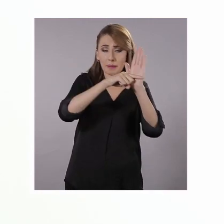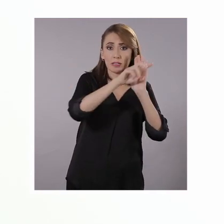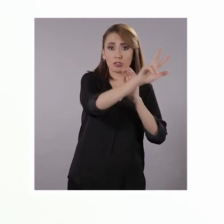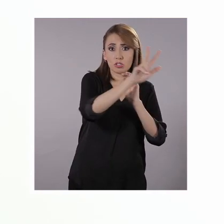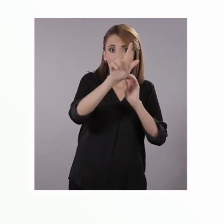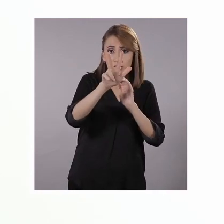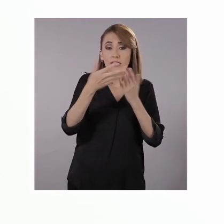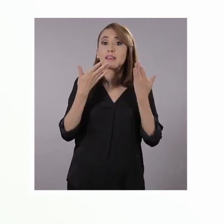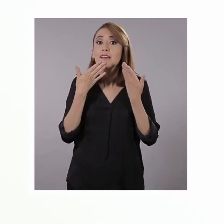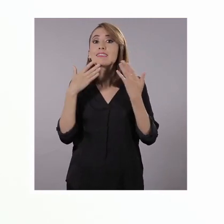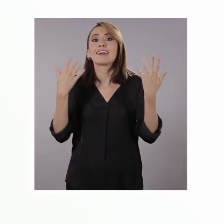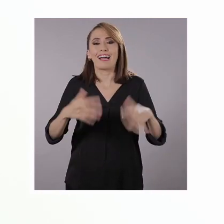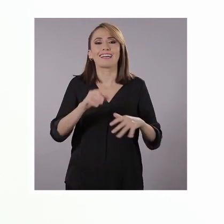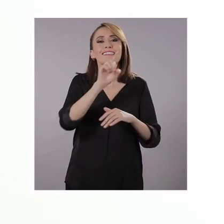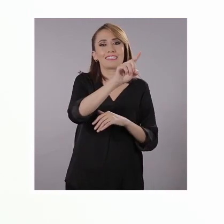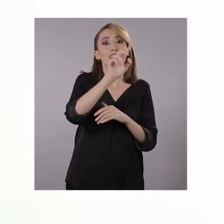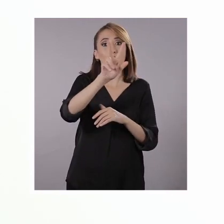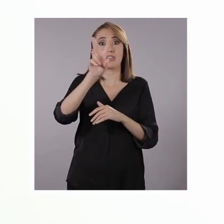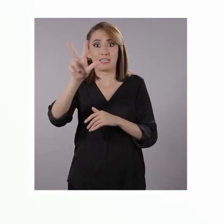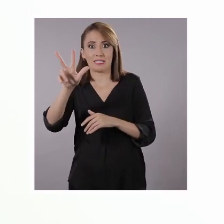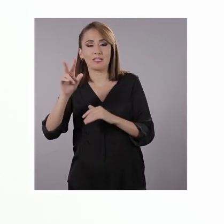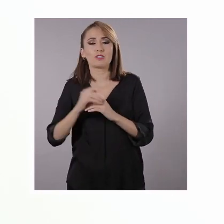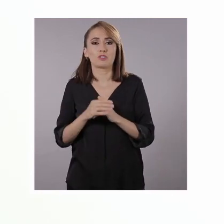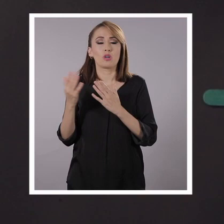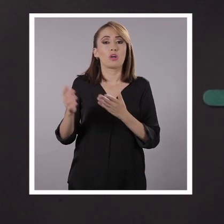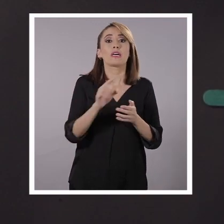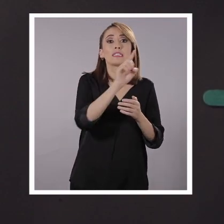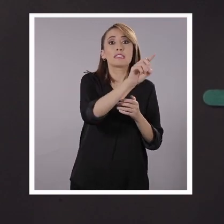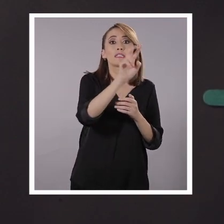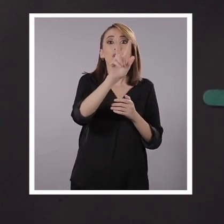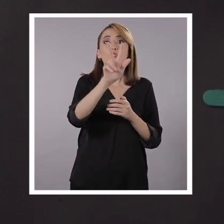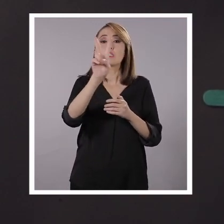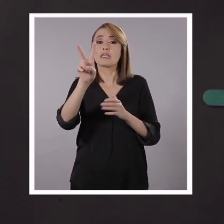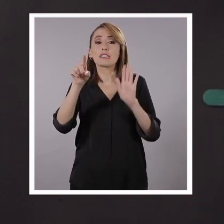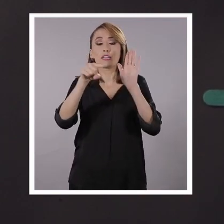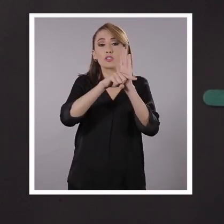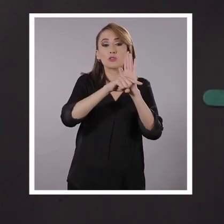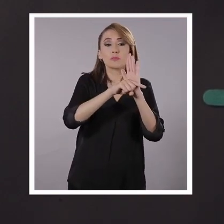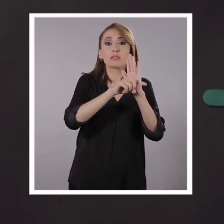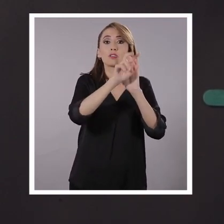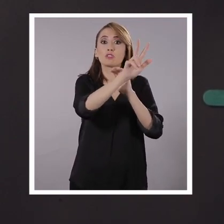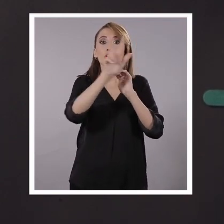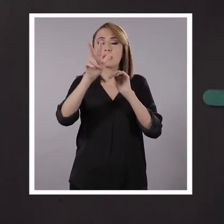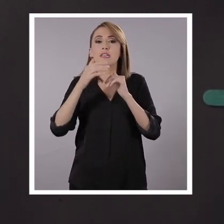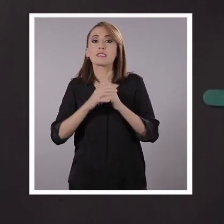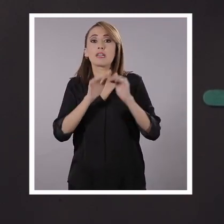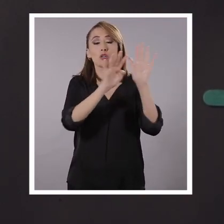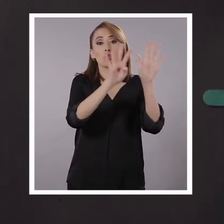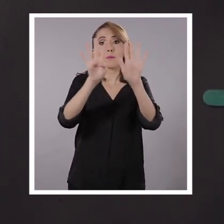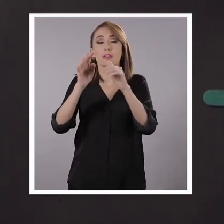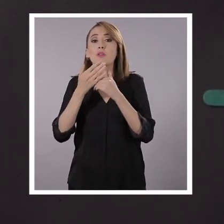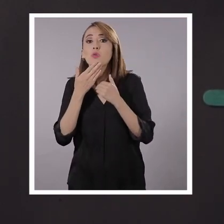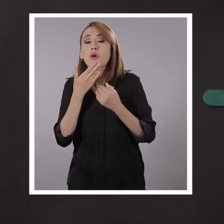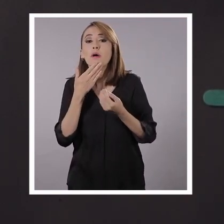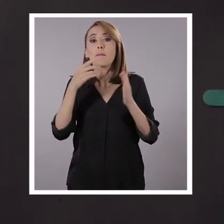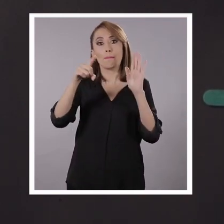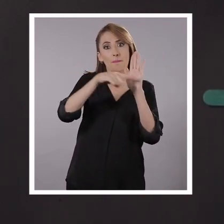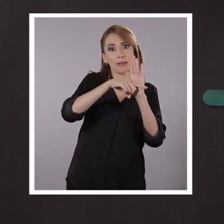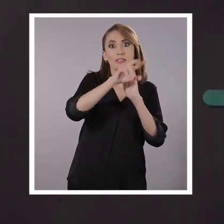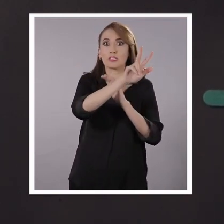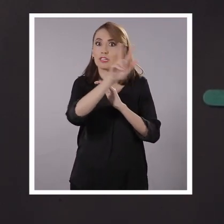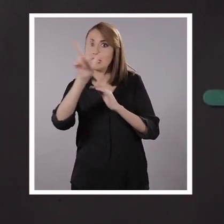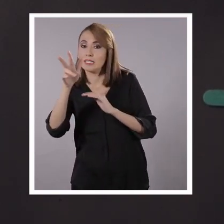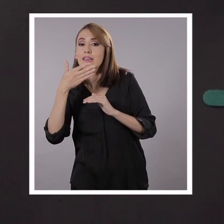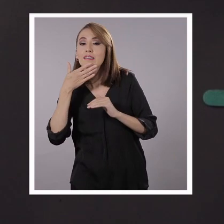menos 33. Ajá, 132. 132 menos 33. 99. Muy bien, 99 menos